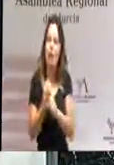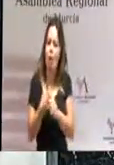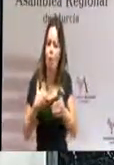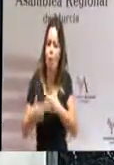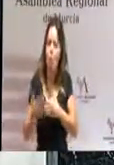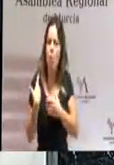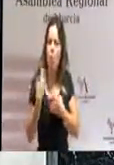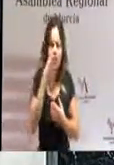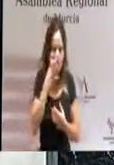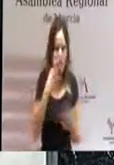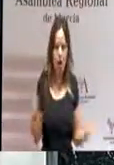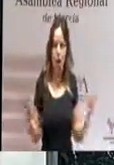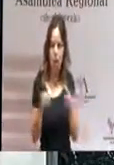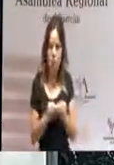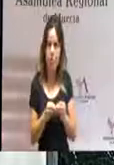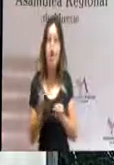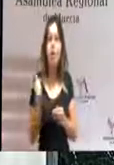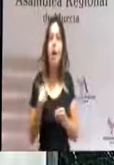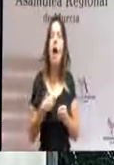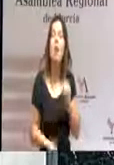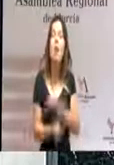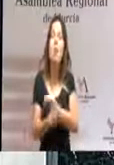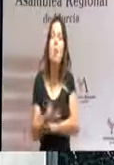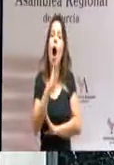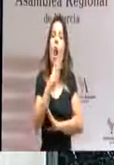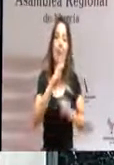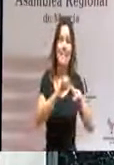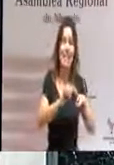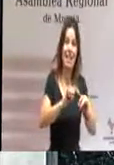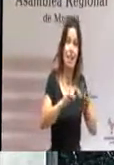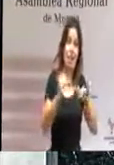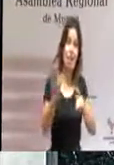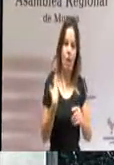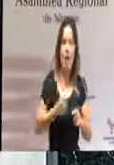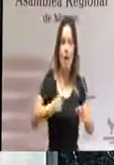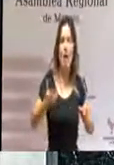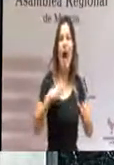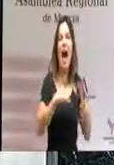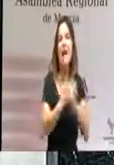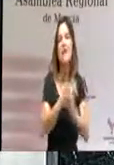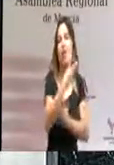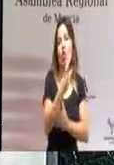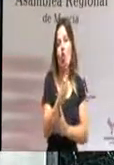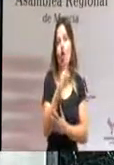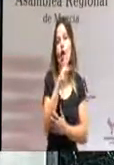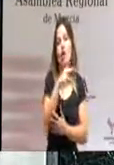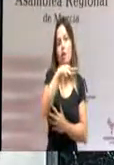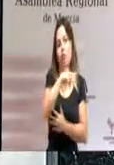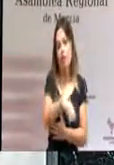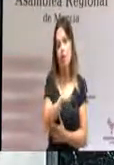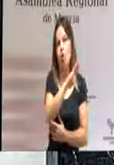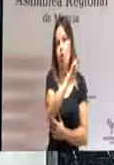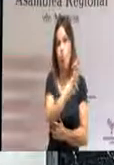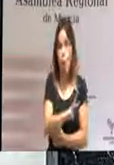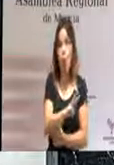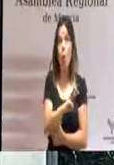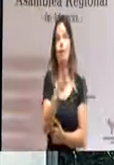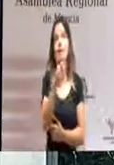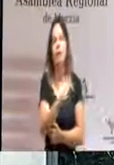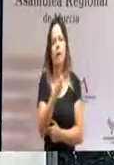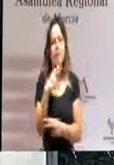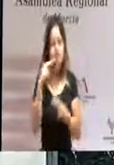a la realidad, aumentando la producción de agua desalada hasta los 200 hectómetros cúbicos y estudiando